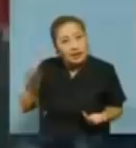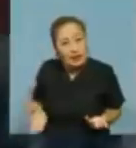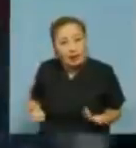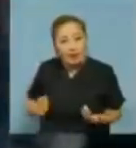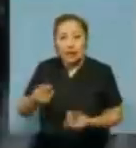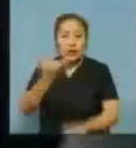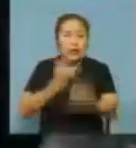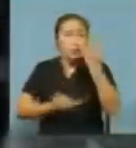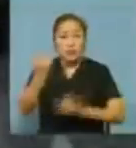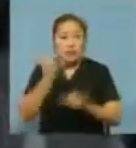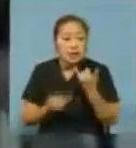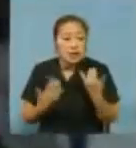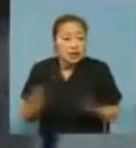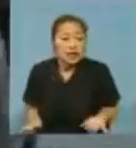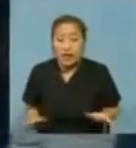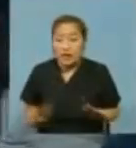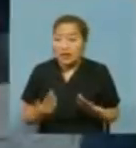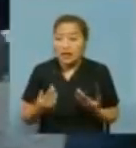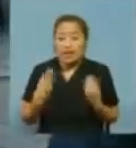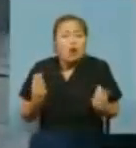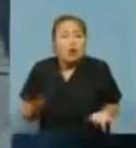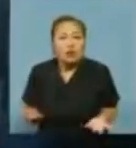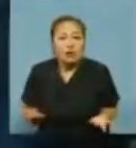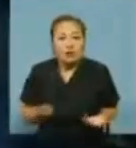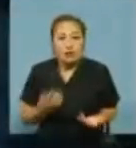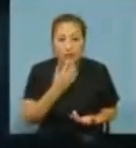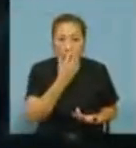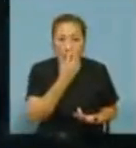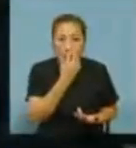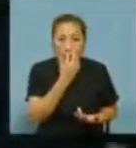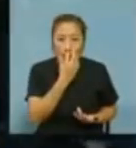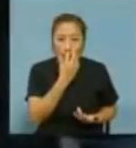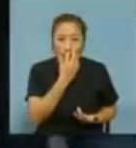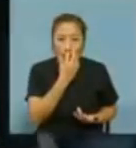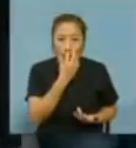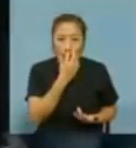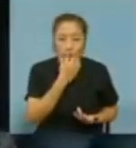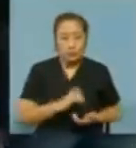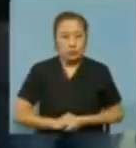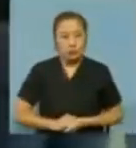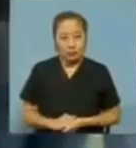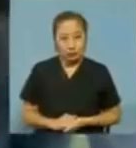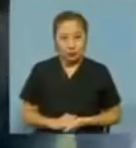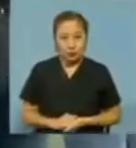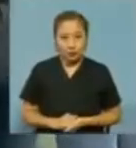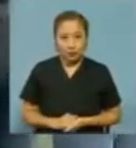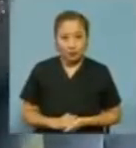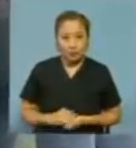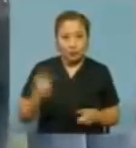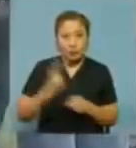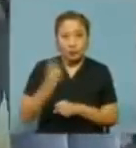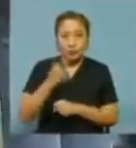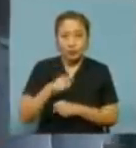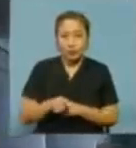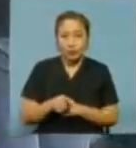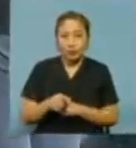te respondan, que te den como respuesta a las autoridades? En primera